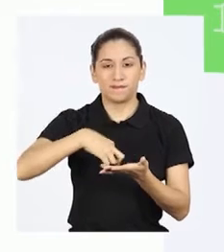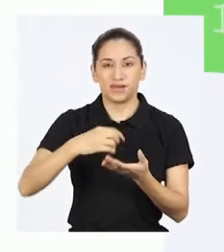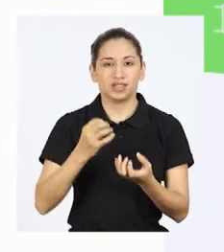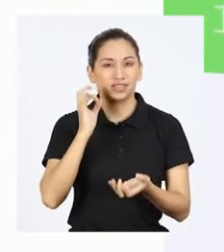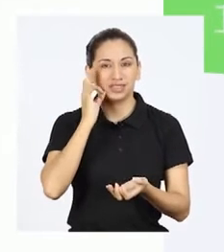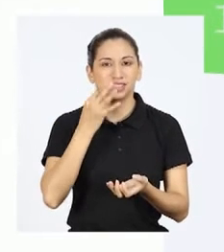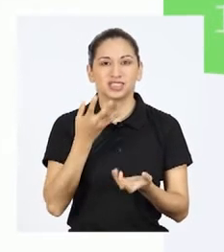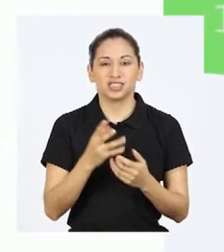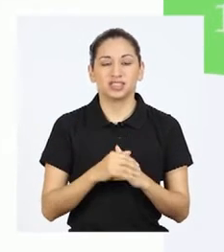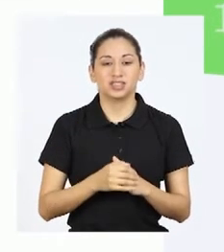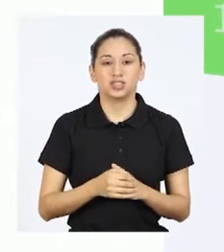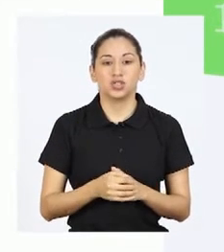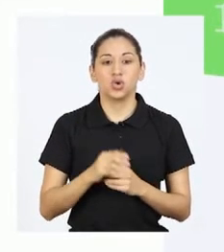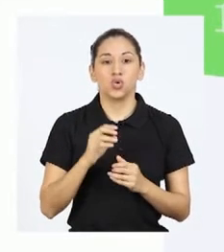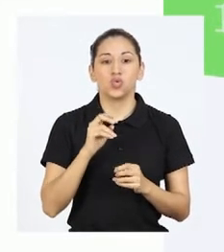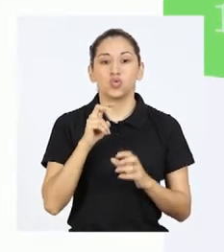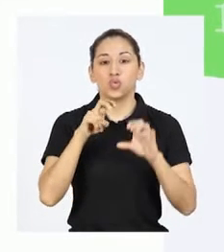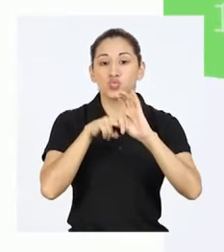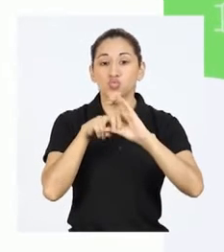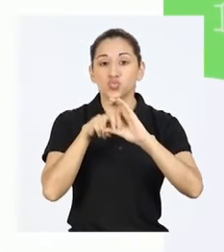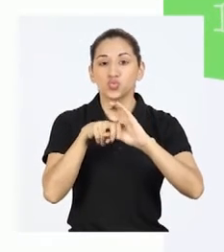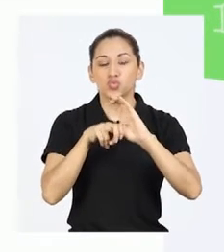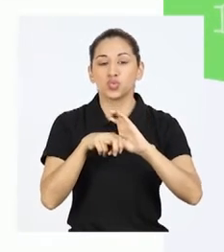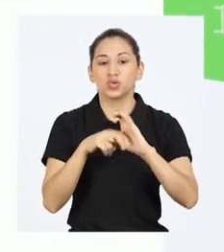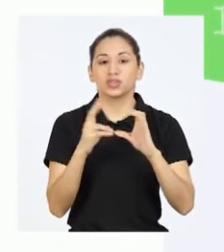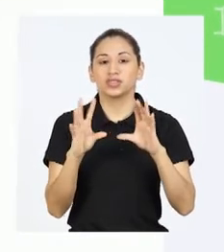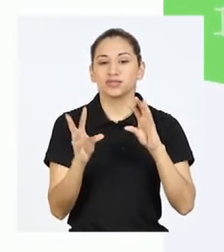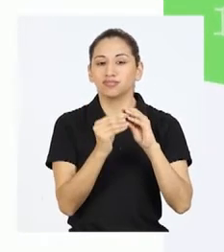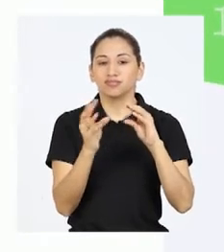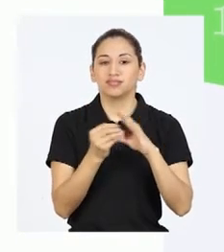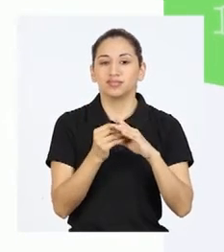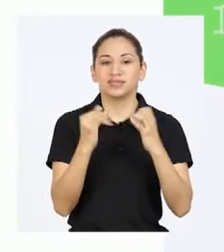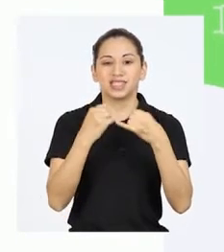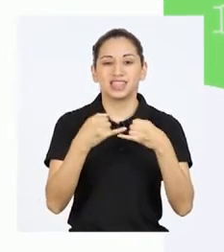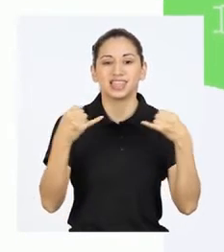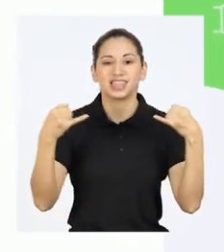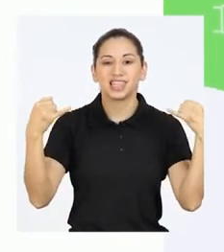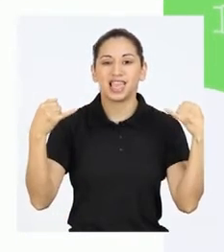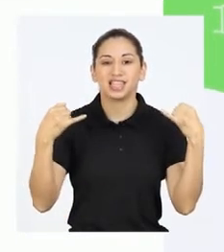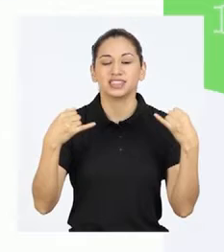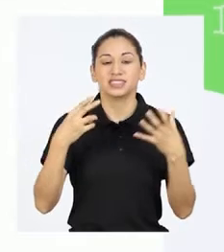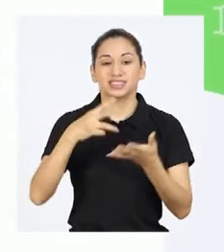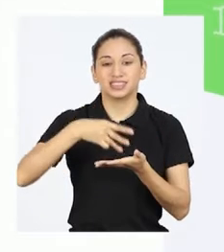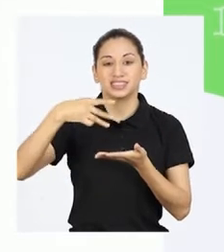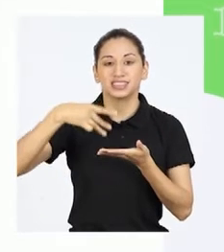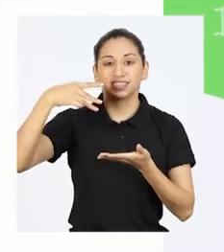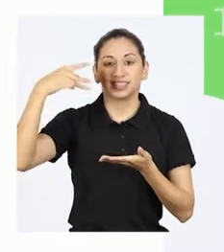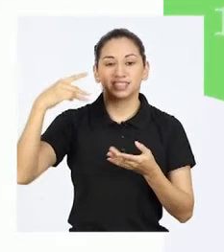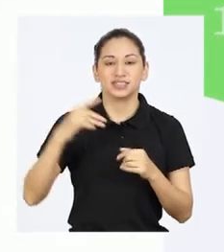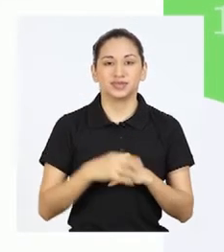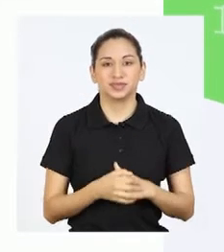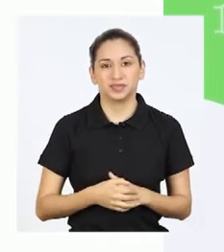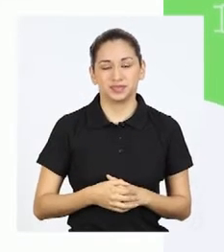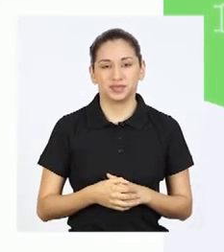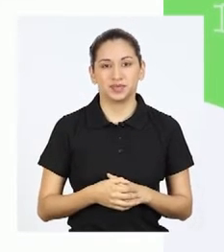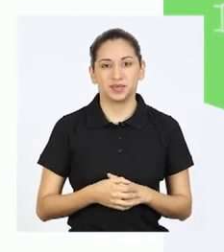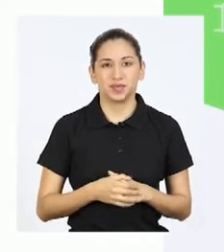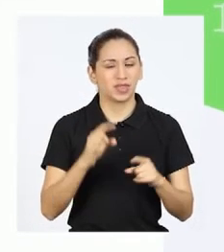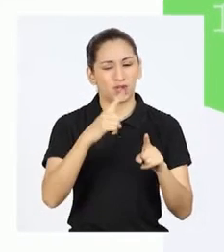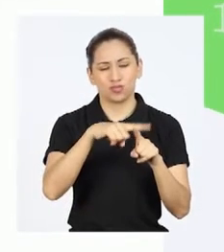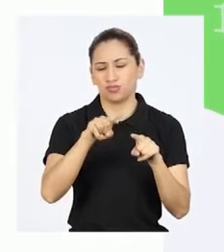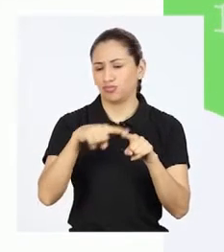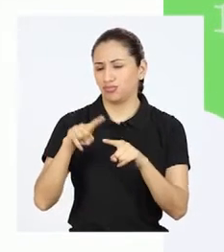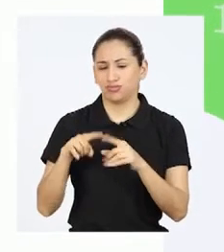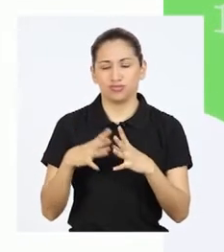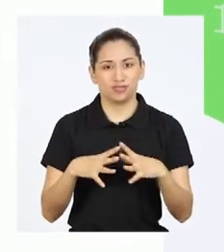son el huichactado, el huich relleno, el tallín de casa y también el cachi de chuño, entre muchos